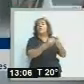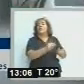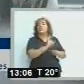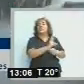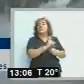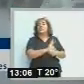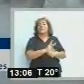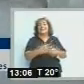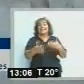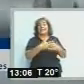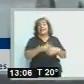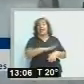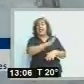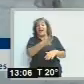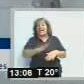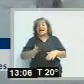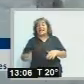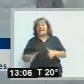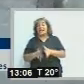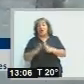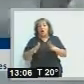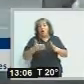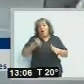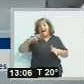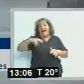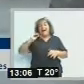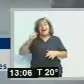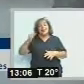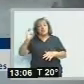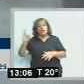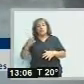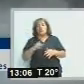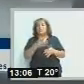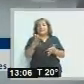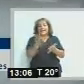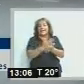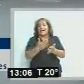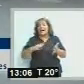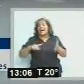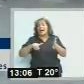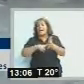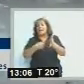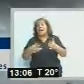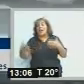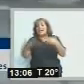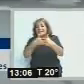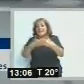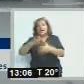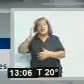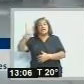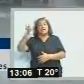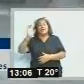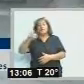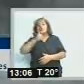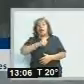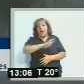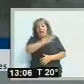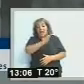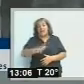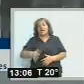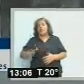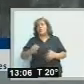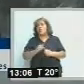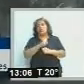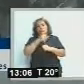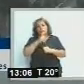del Río Ancho, porque hubo un desborde del Río Ancho, ahí ya en el límite casi capital Cerrillos, en lo que hace a los vecinos de Finca El